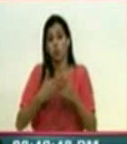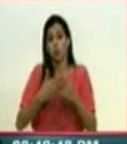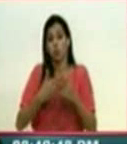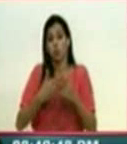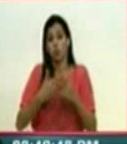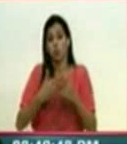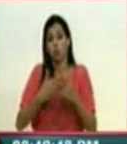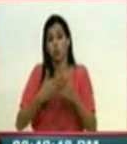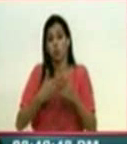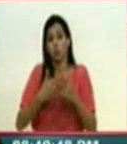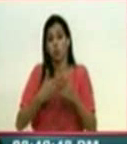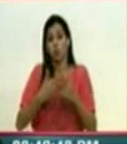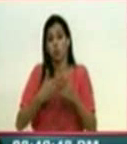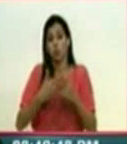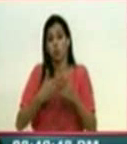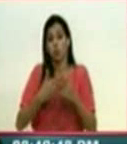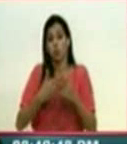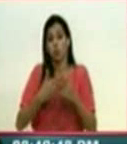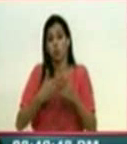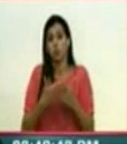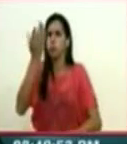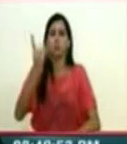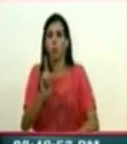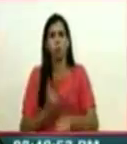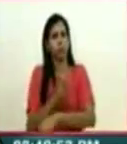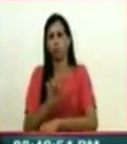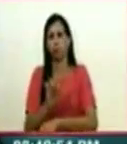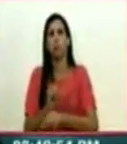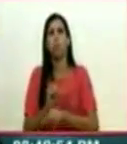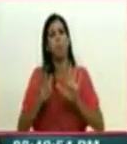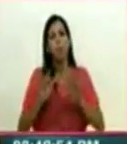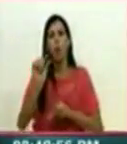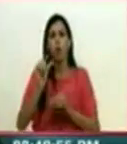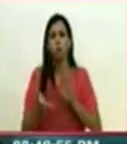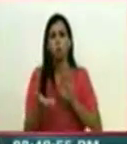sostiene, pero no a la velocidad con la que venía.